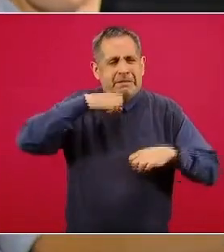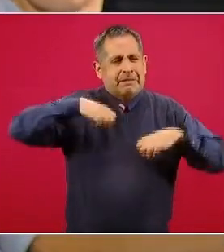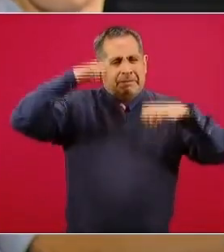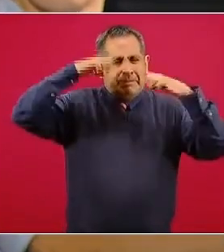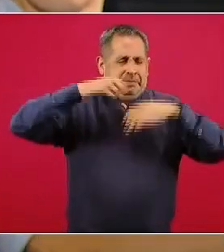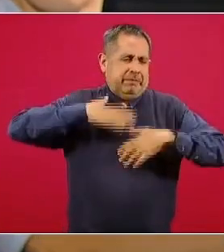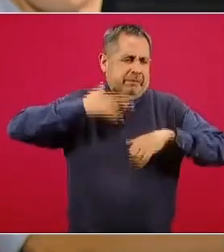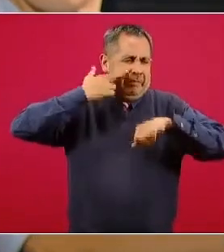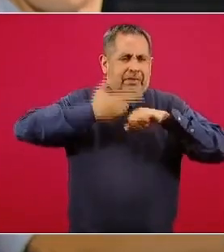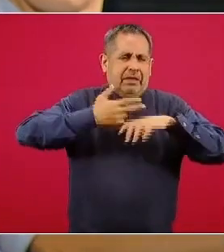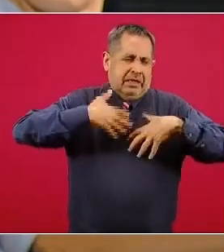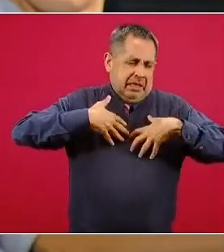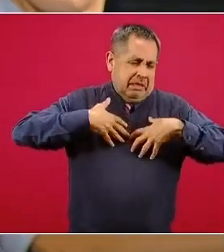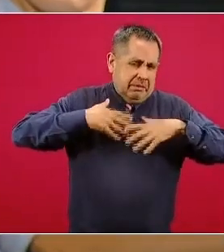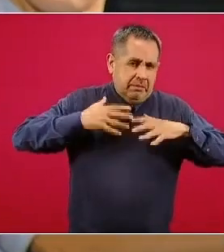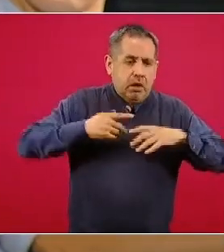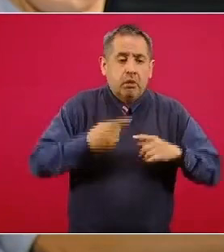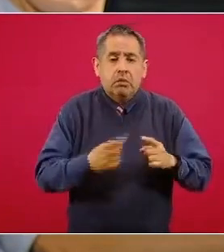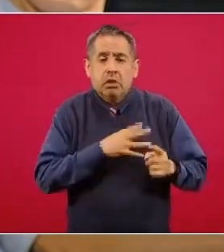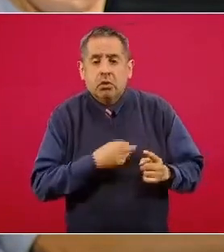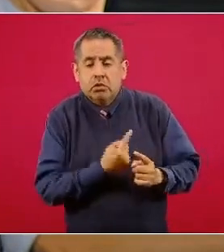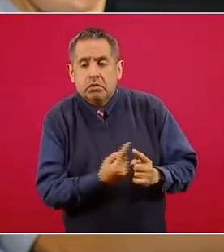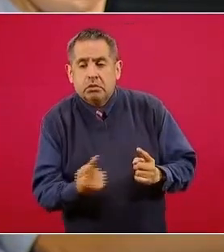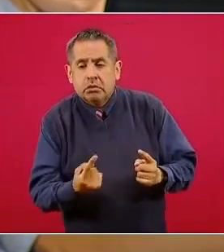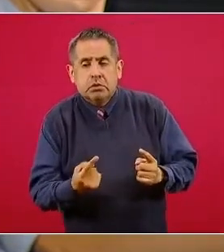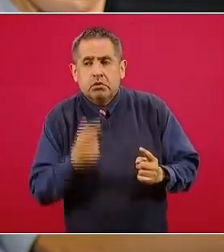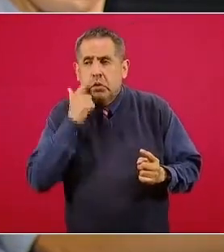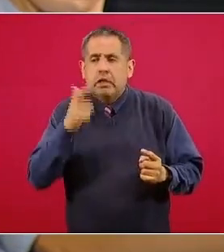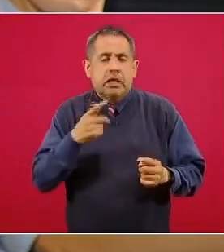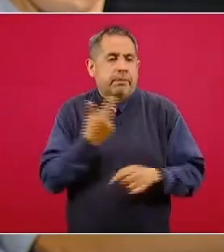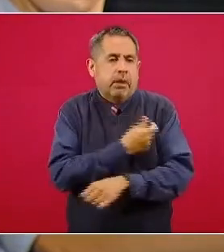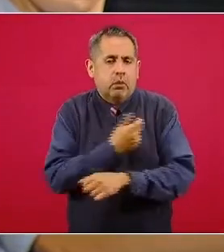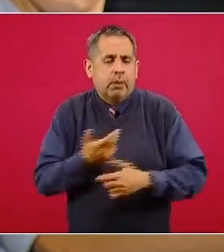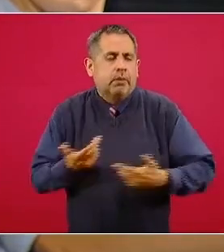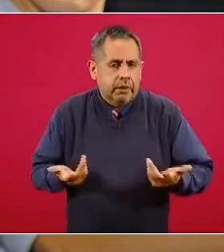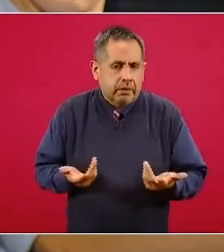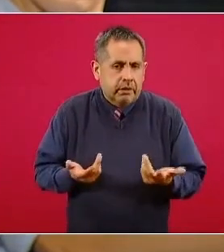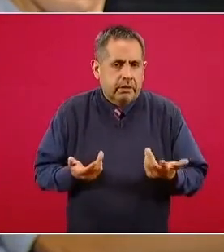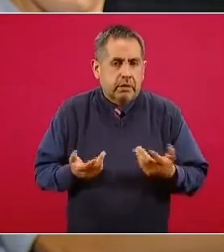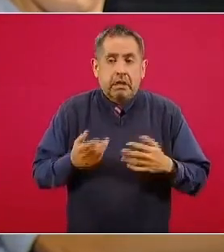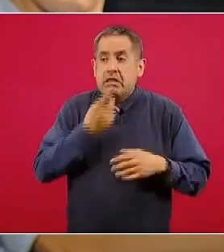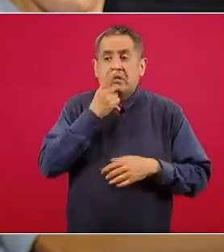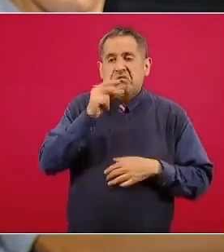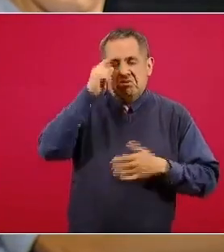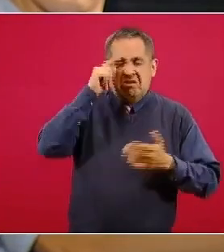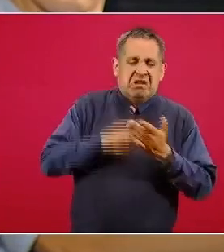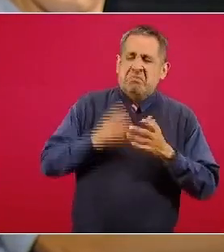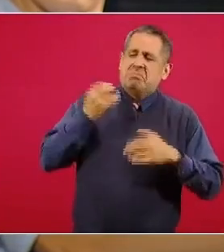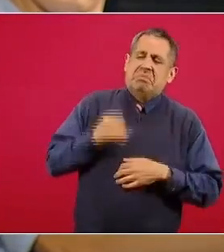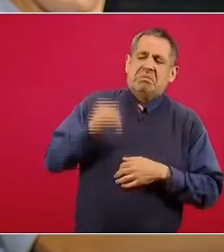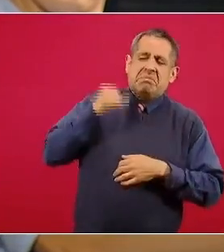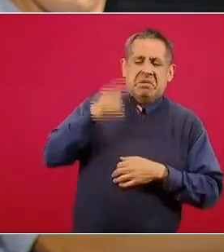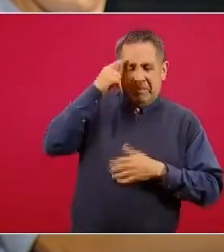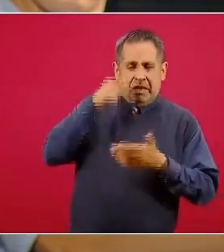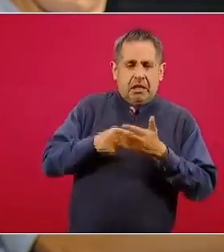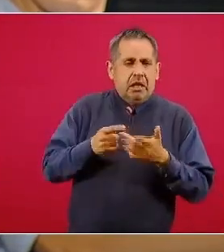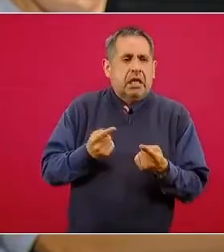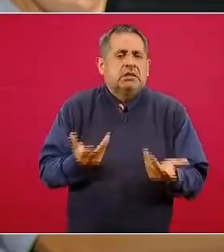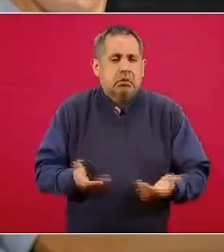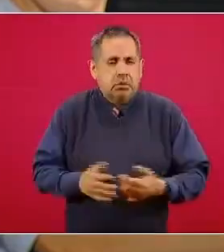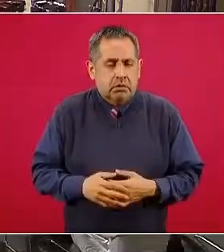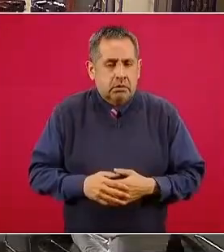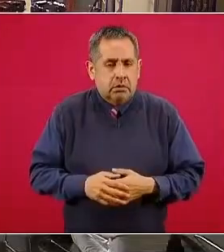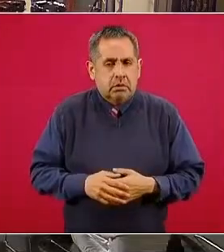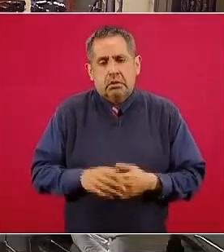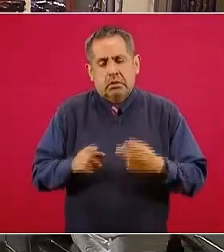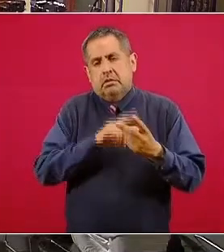uno es responsable de cada quien, pero con los niños pequeños que no los quieren vacunar pues porque dicen que no creen en ningún tipo de vacuna. Y si me